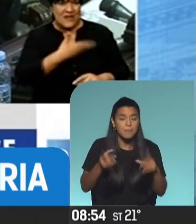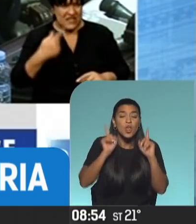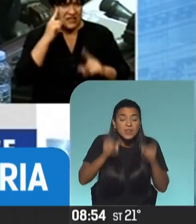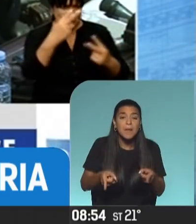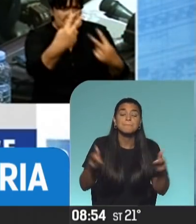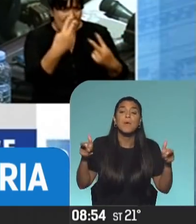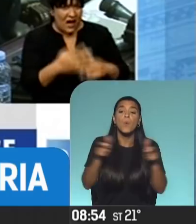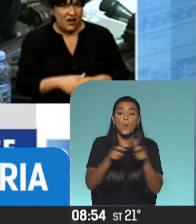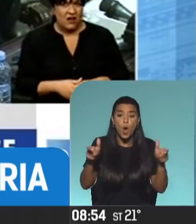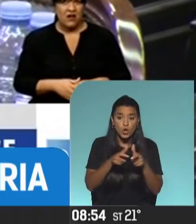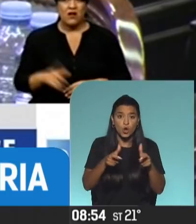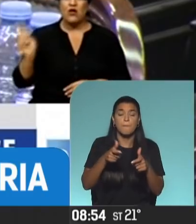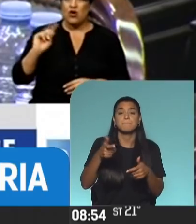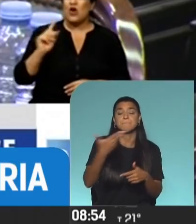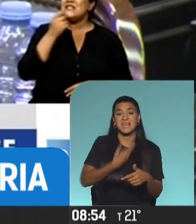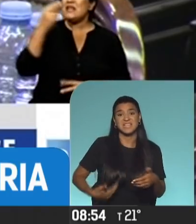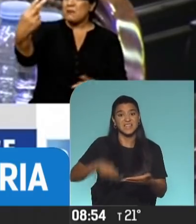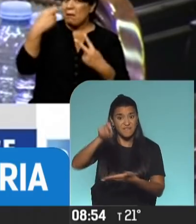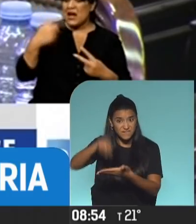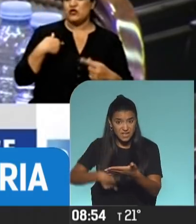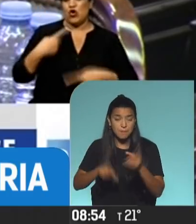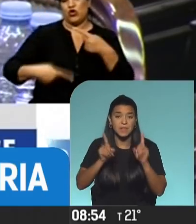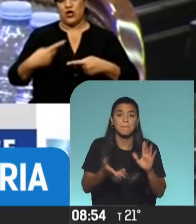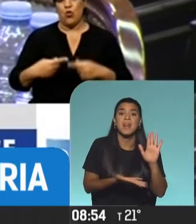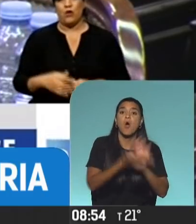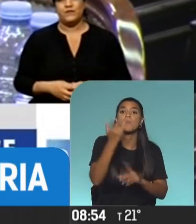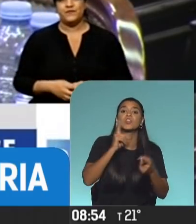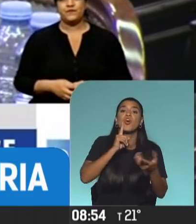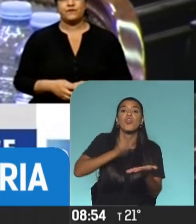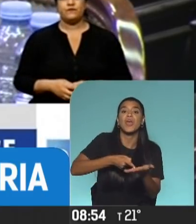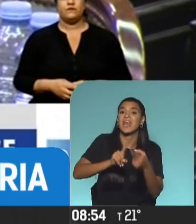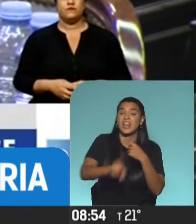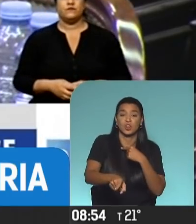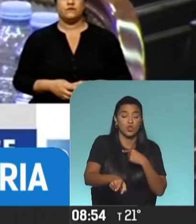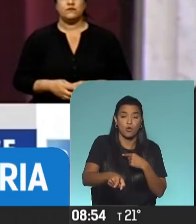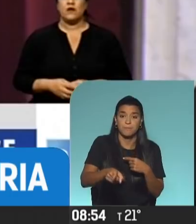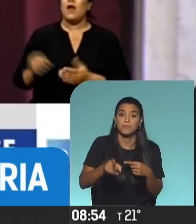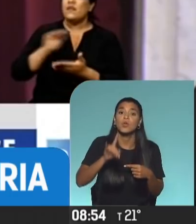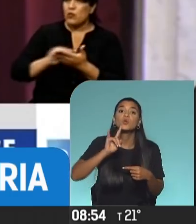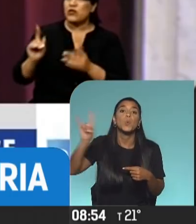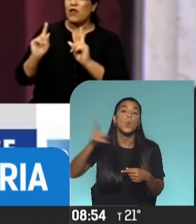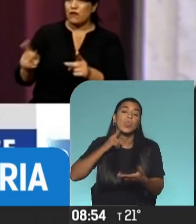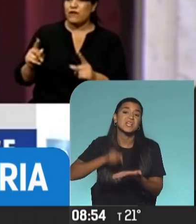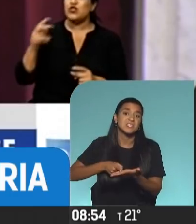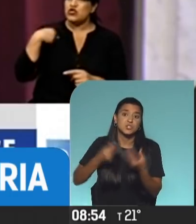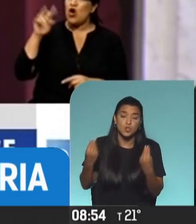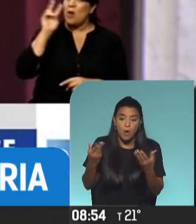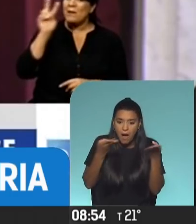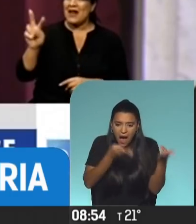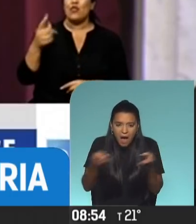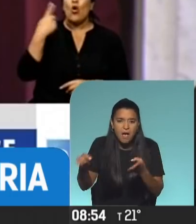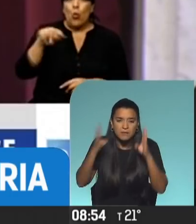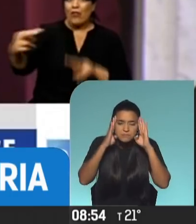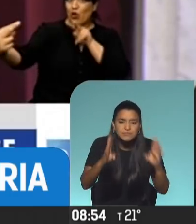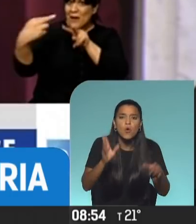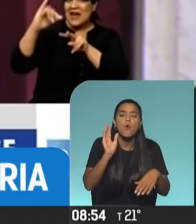los bonos que firmó el presidente de la Nación y los aumentos por decreto, cuya decisión siempre fue asistir y cuidar